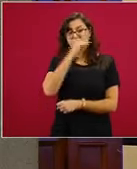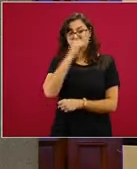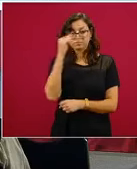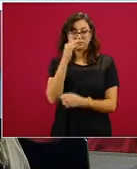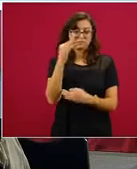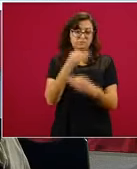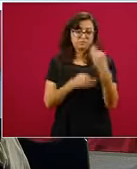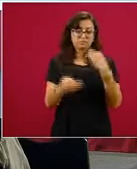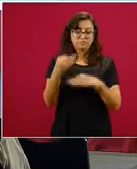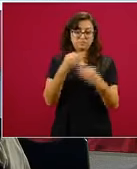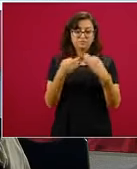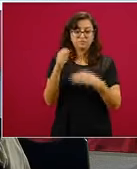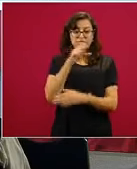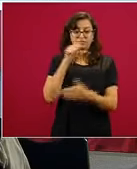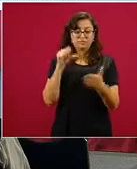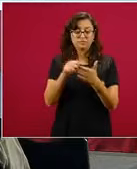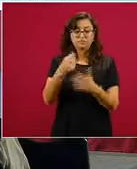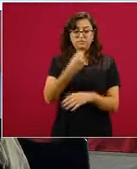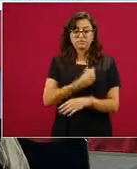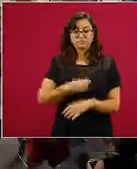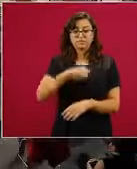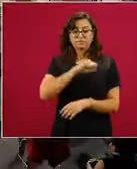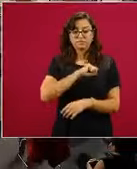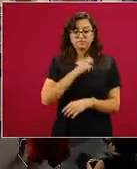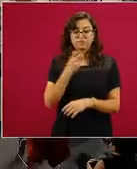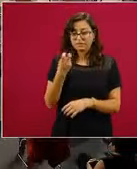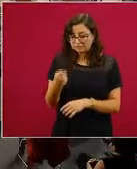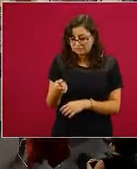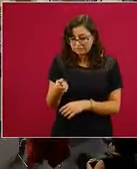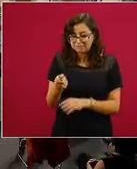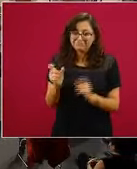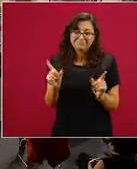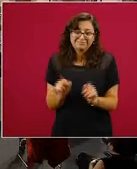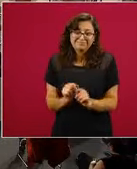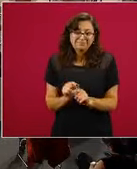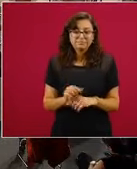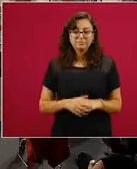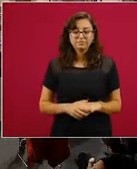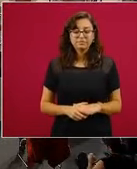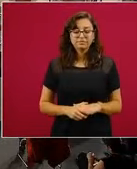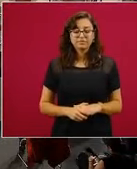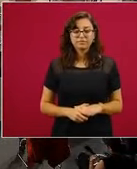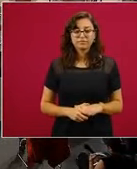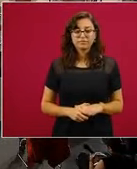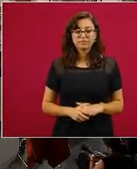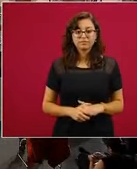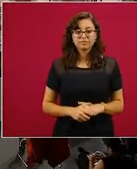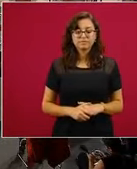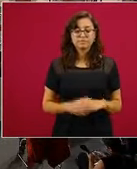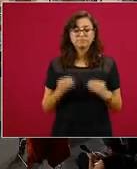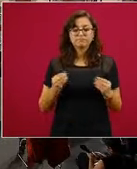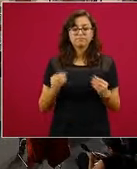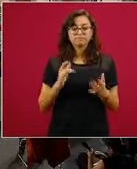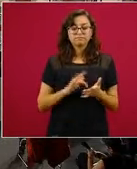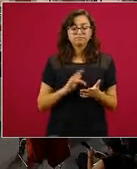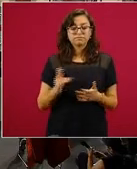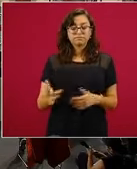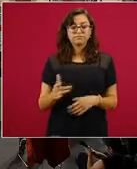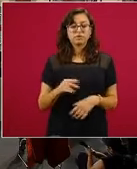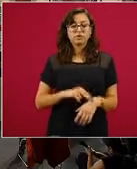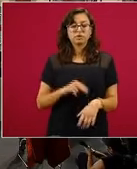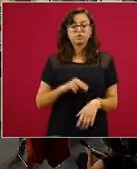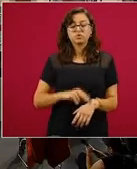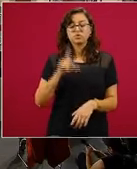todas las unidades de salud. Eso sería todo. Muchas gracias, doctora Fátima Luna, directora del